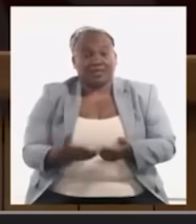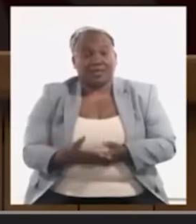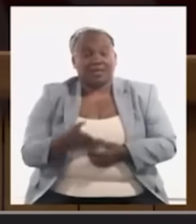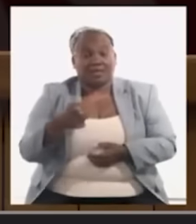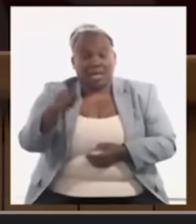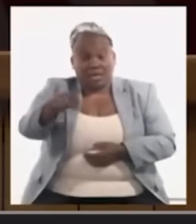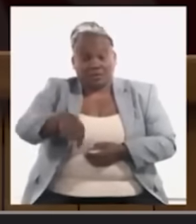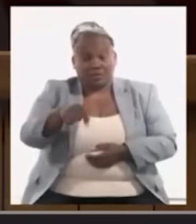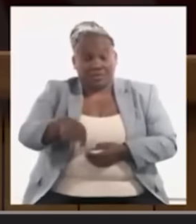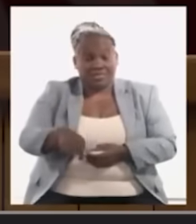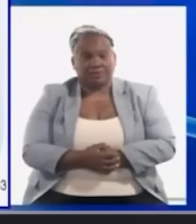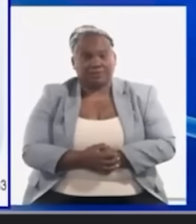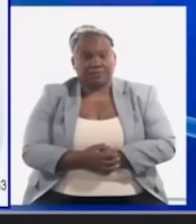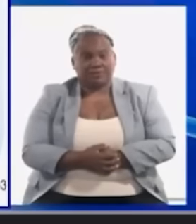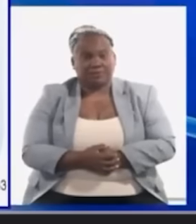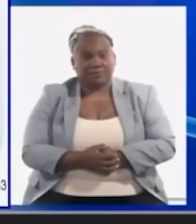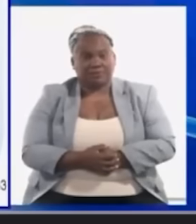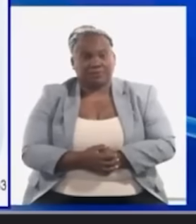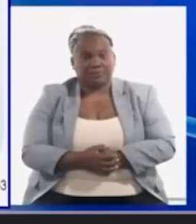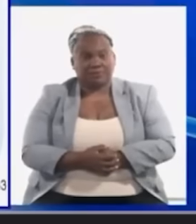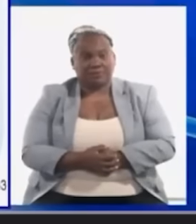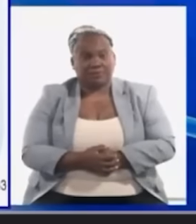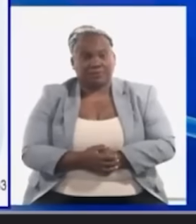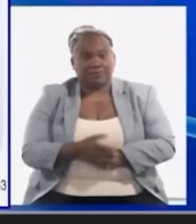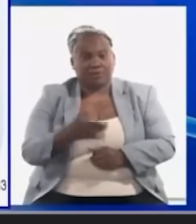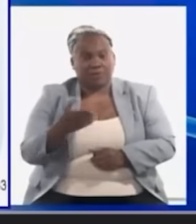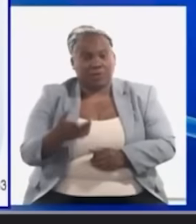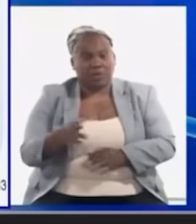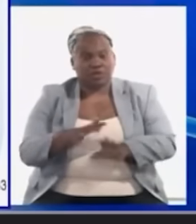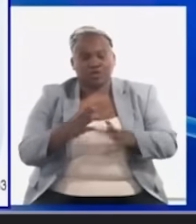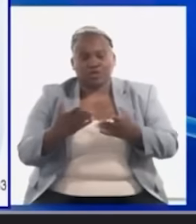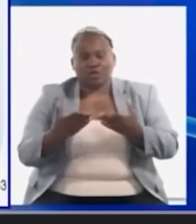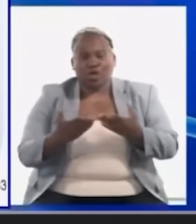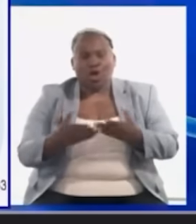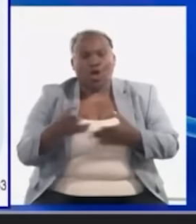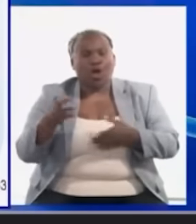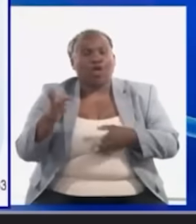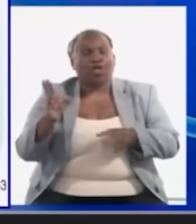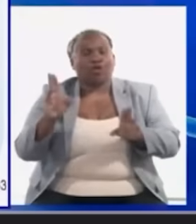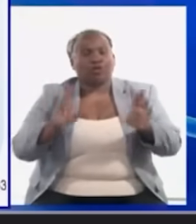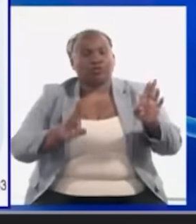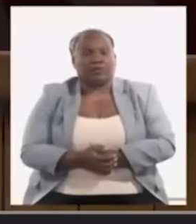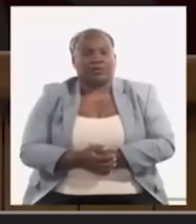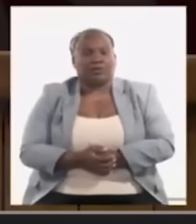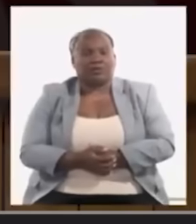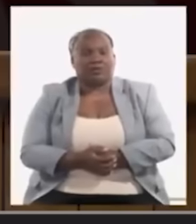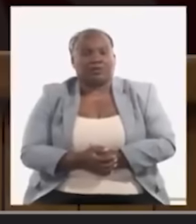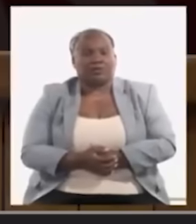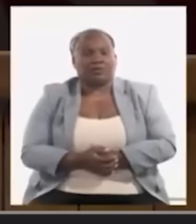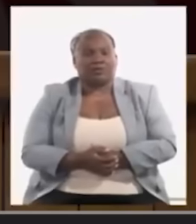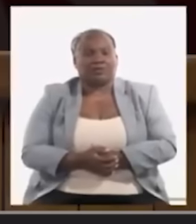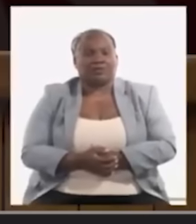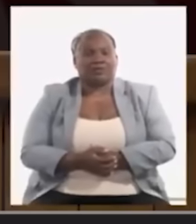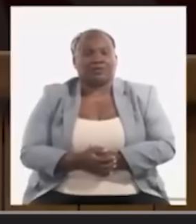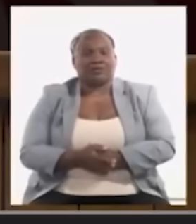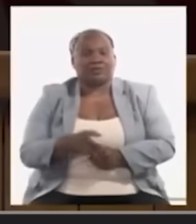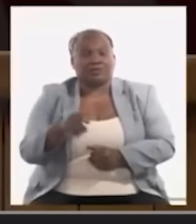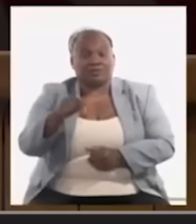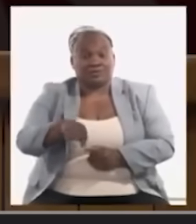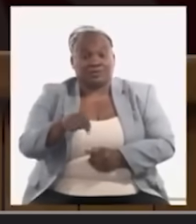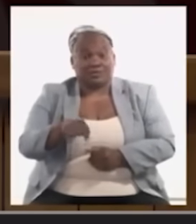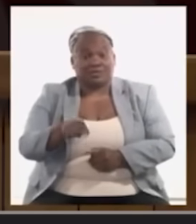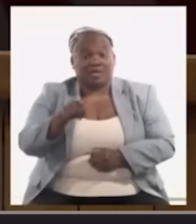los precios de los combustibles. Todos coinciden en que es increíble un país como el nuestro, que tiene que importar